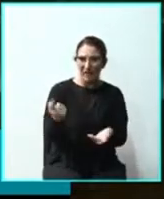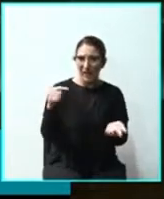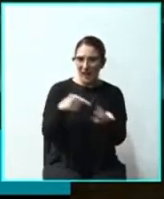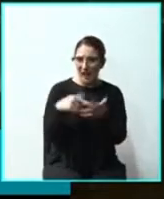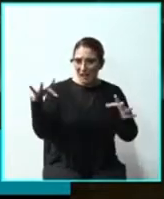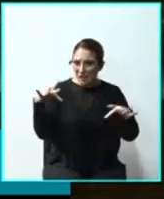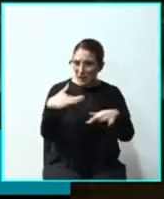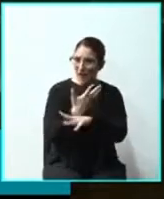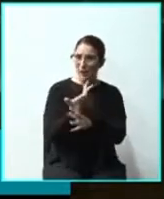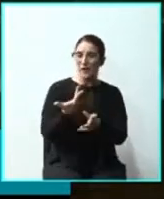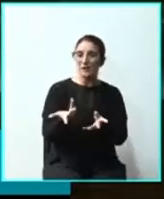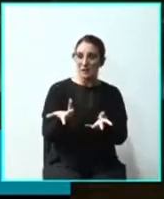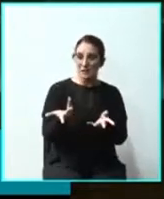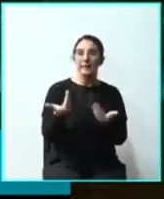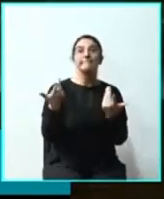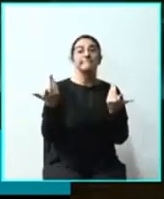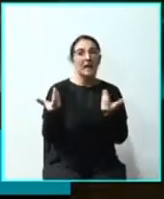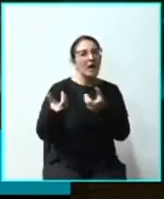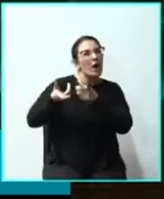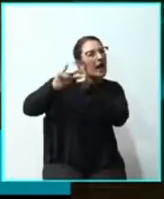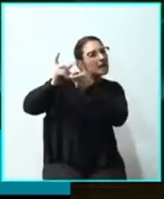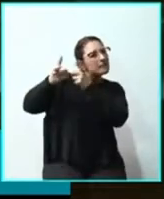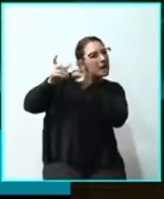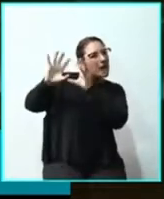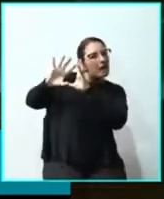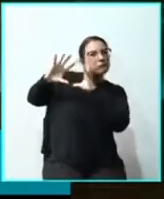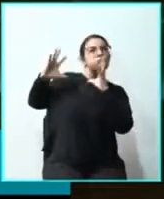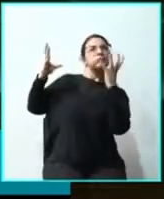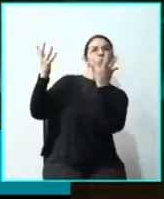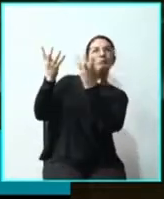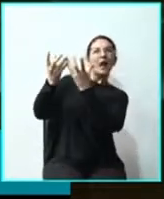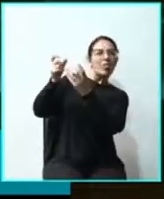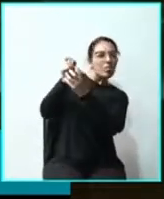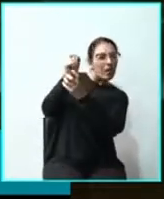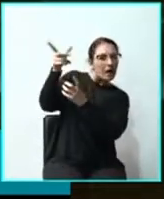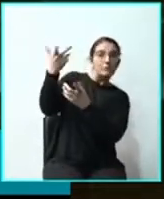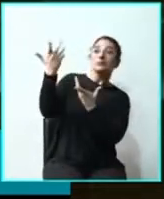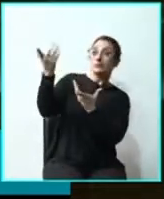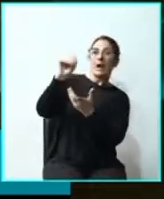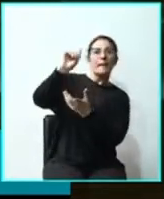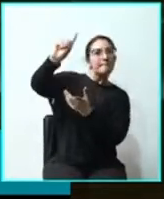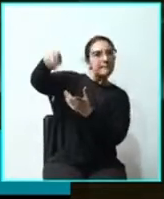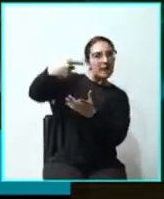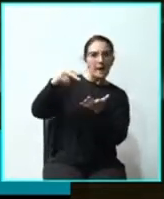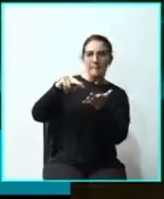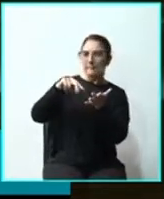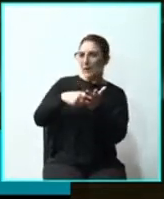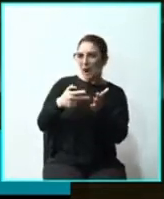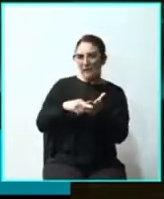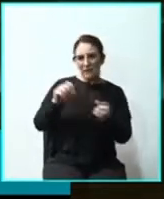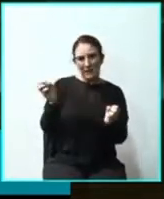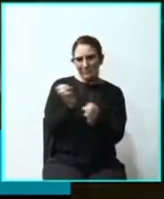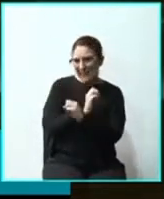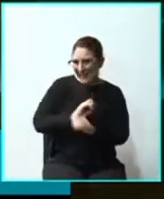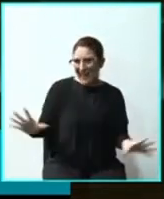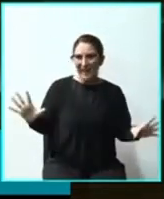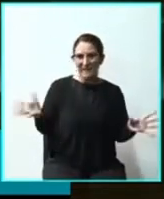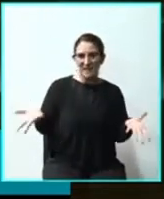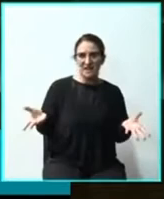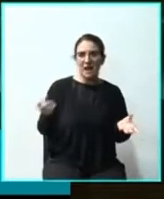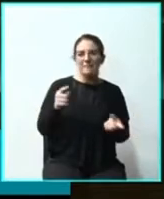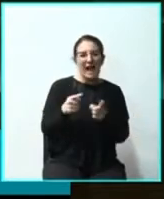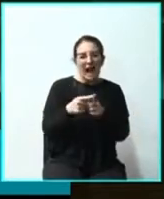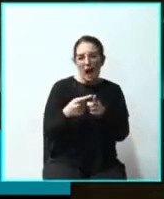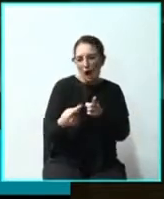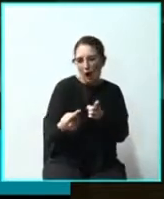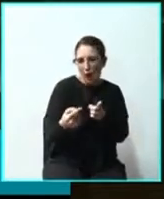dada la experiencia internacional que estamos viendo, puede traer gravísimos problemas a corto y a mediano plazo. Digo a corto y a